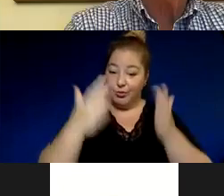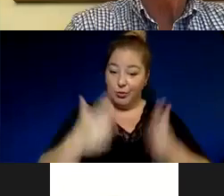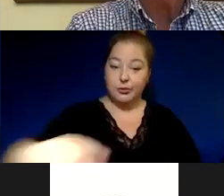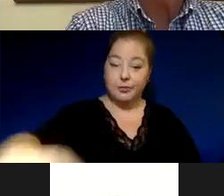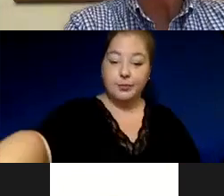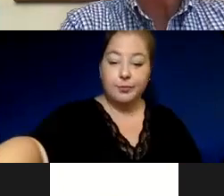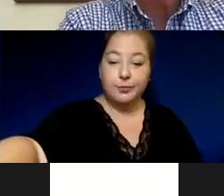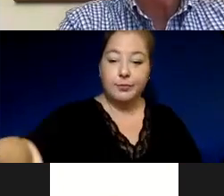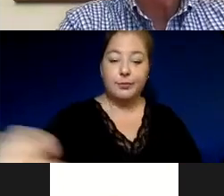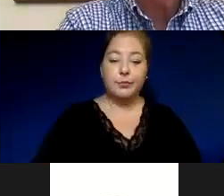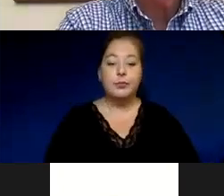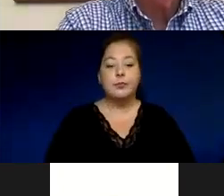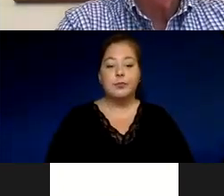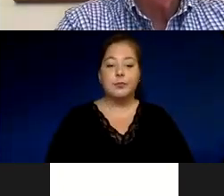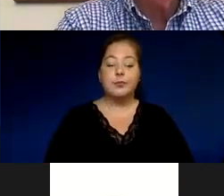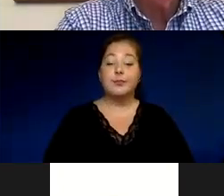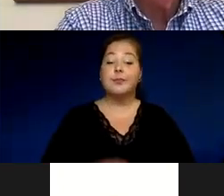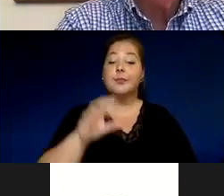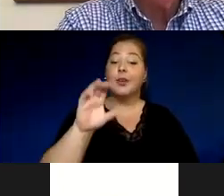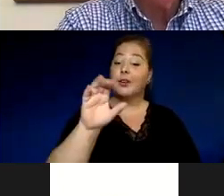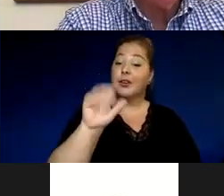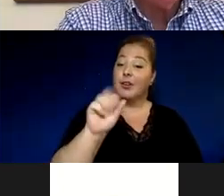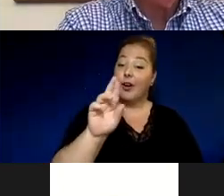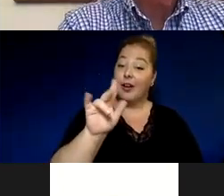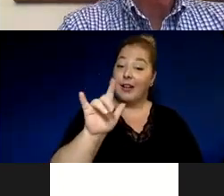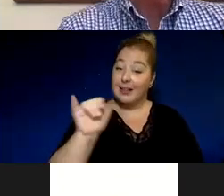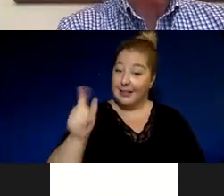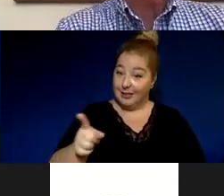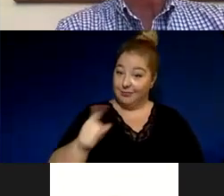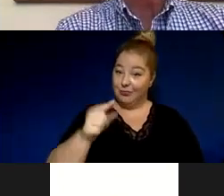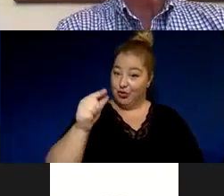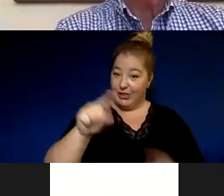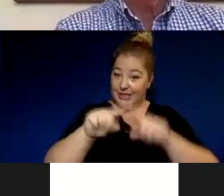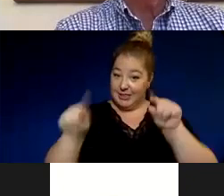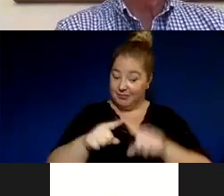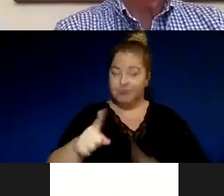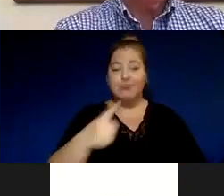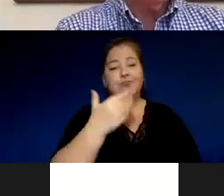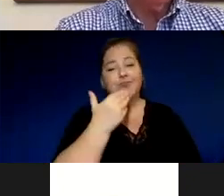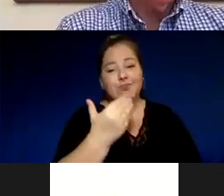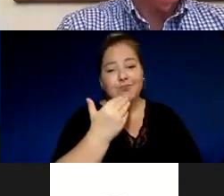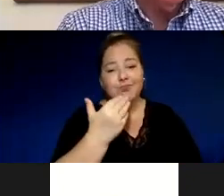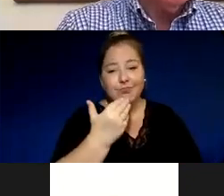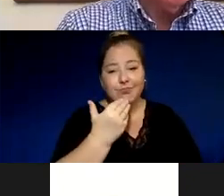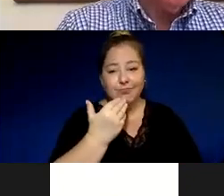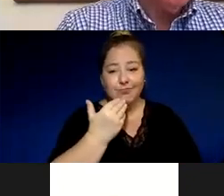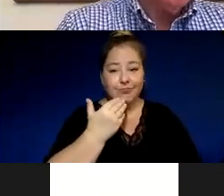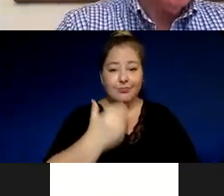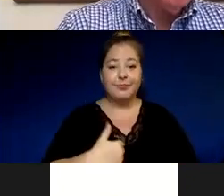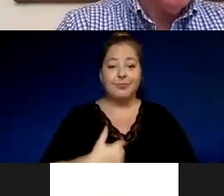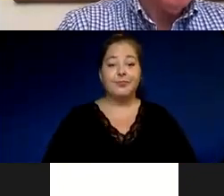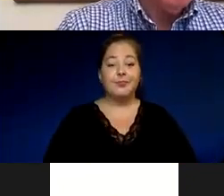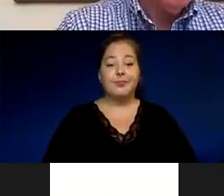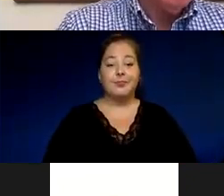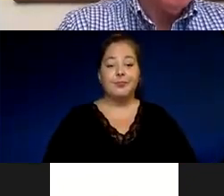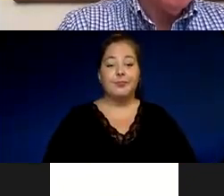palabra. Gracias, señor congresista. Ahora me gustaría cederle la palabra a la asambleísta